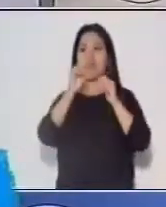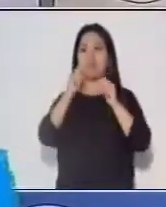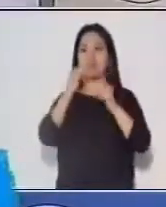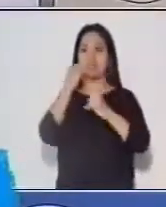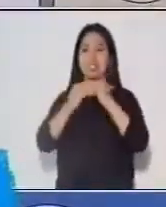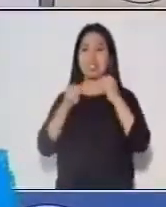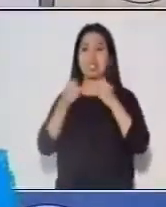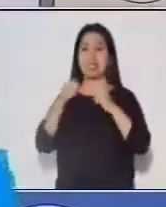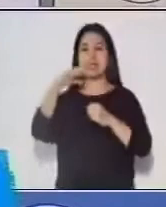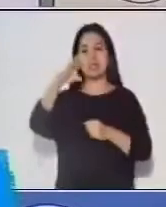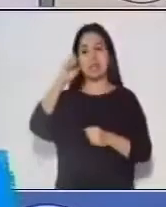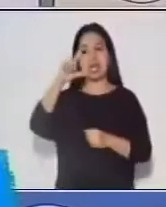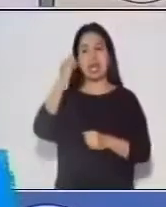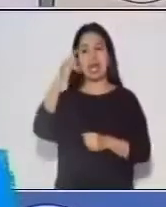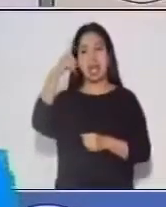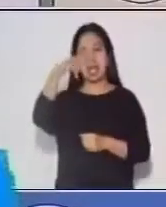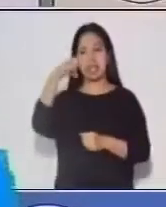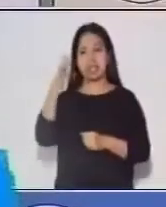elipse.